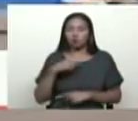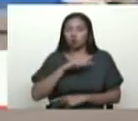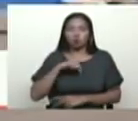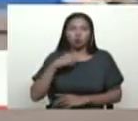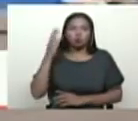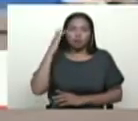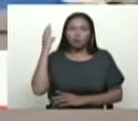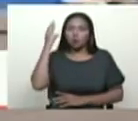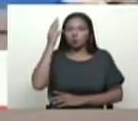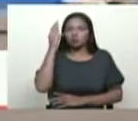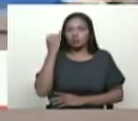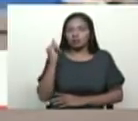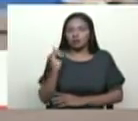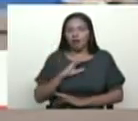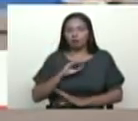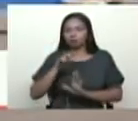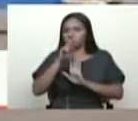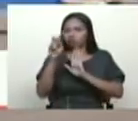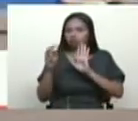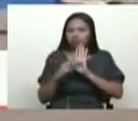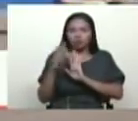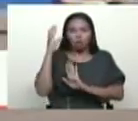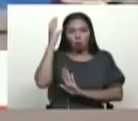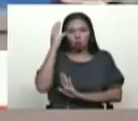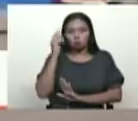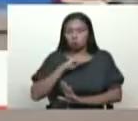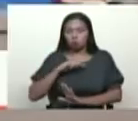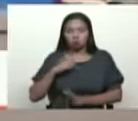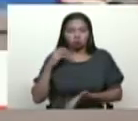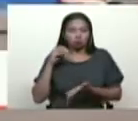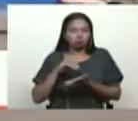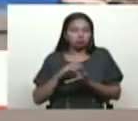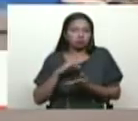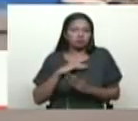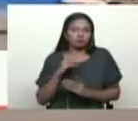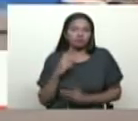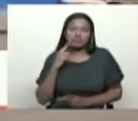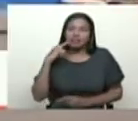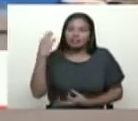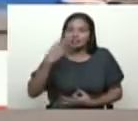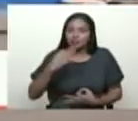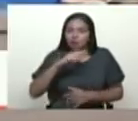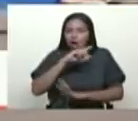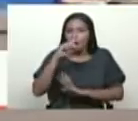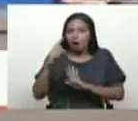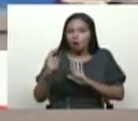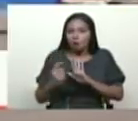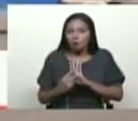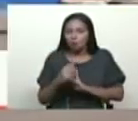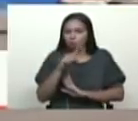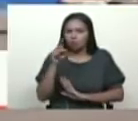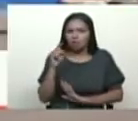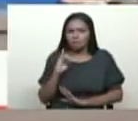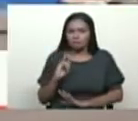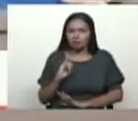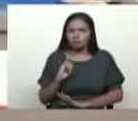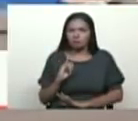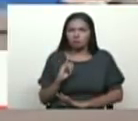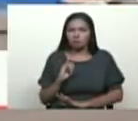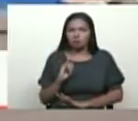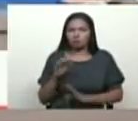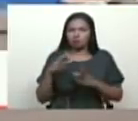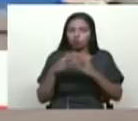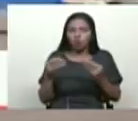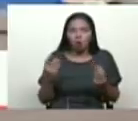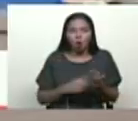jugar. Total conciencia. Lo estamos jugando y tengan la seguridad absoluta de que ustedes, hermanos